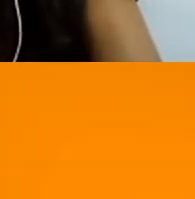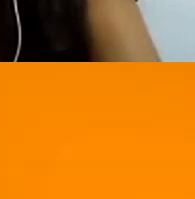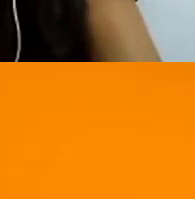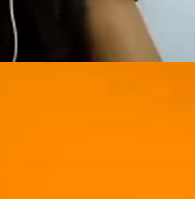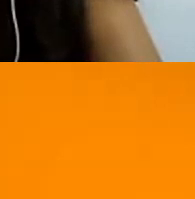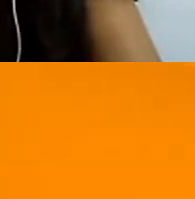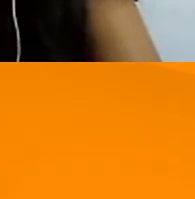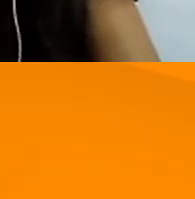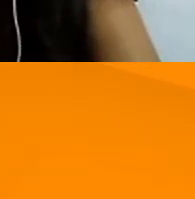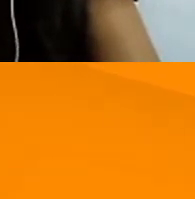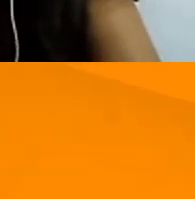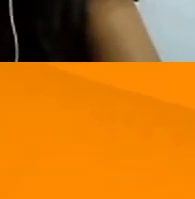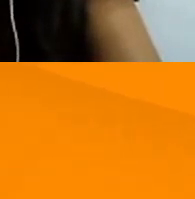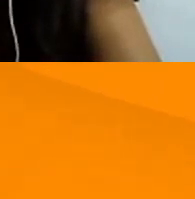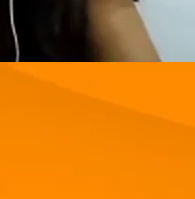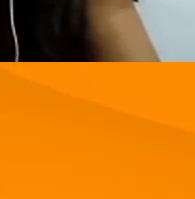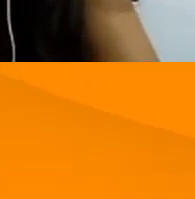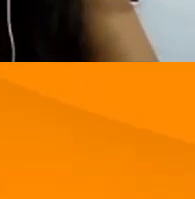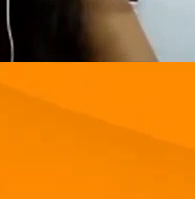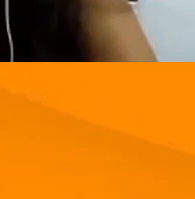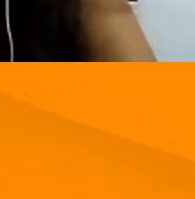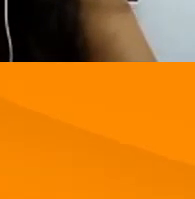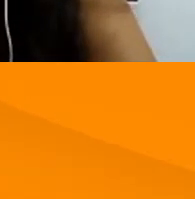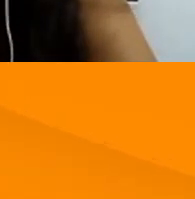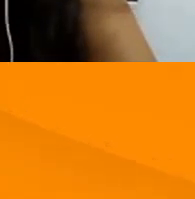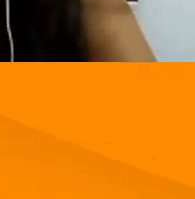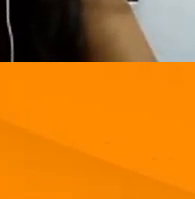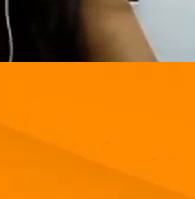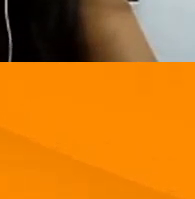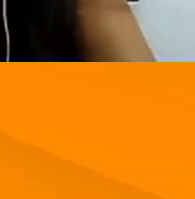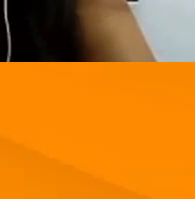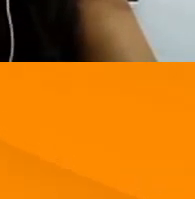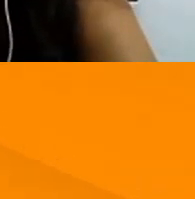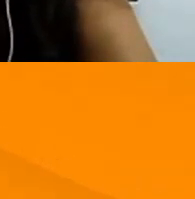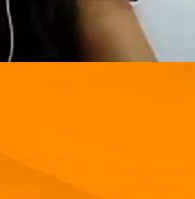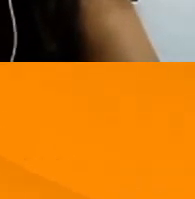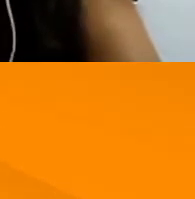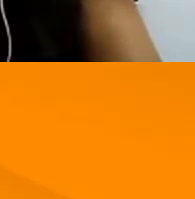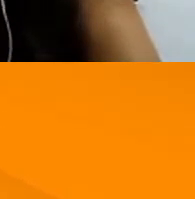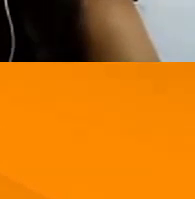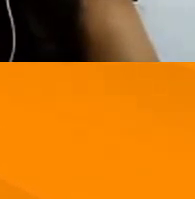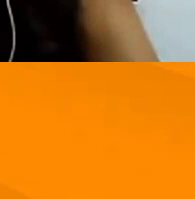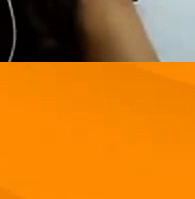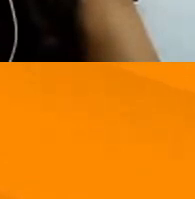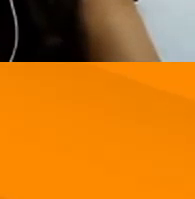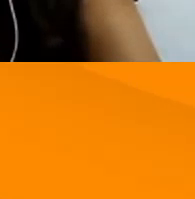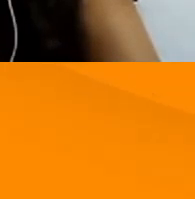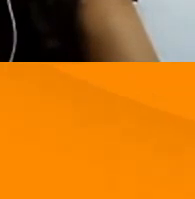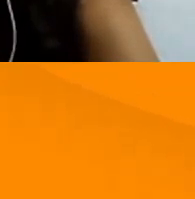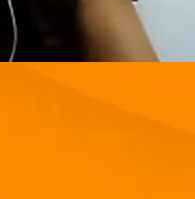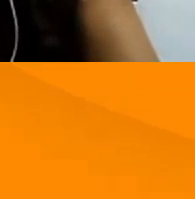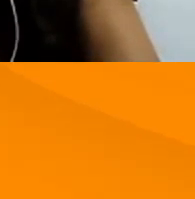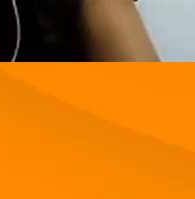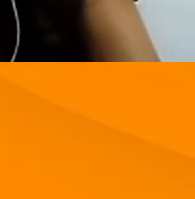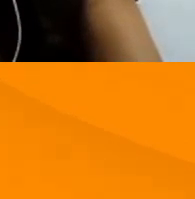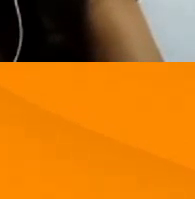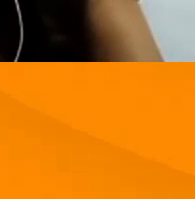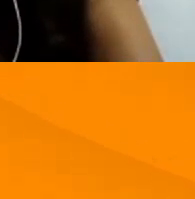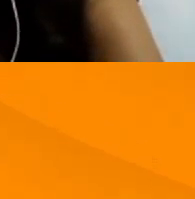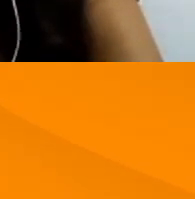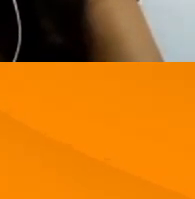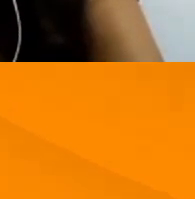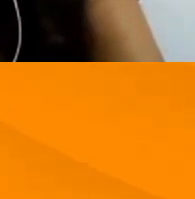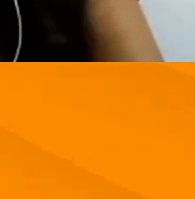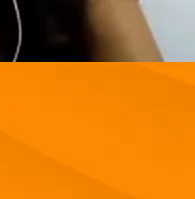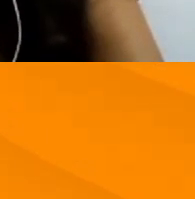mejor dicho, Sí, está en la mal. inmunda. Muy bien, Laurita, pues nada. Es Con esto nos despedimos. Tengo por